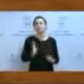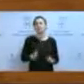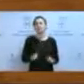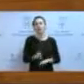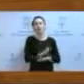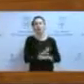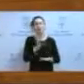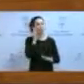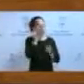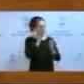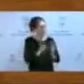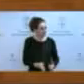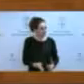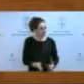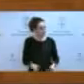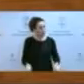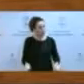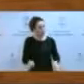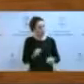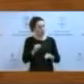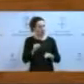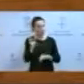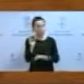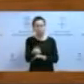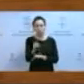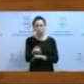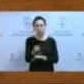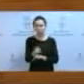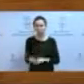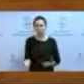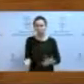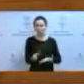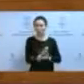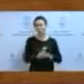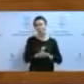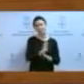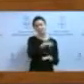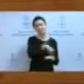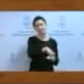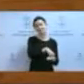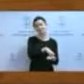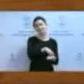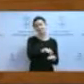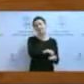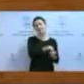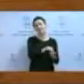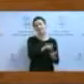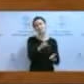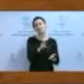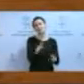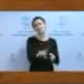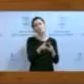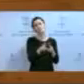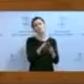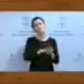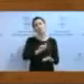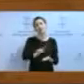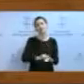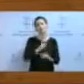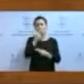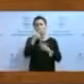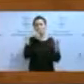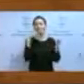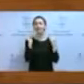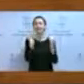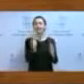consejera, sistemáticamente han sido incumplidos por la Consejería de Servicios y Derechos Sociales en la contratación pública a la que somete sus